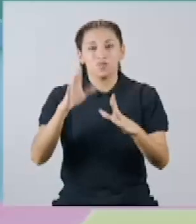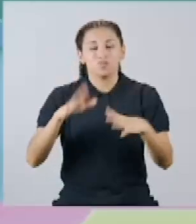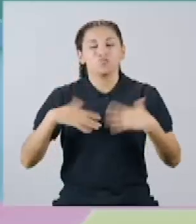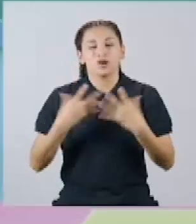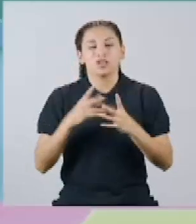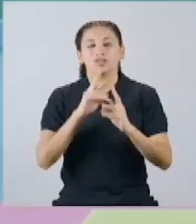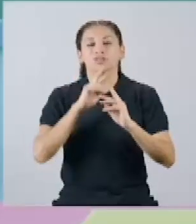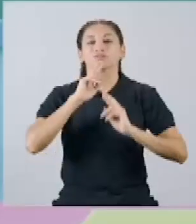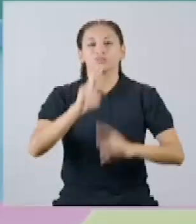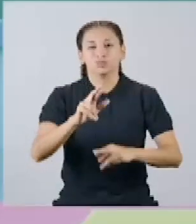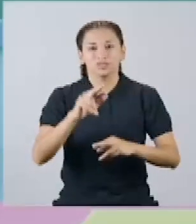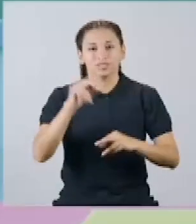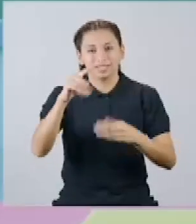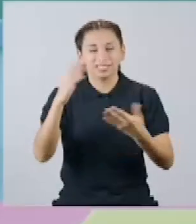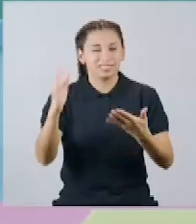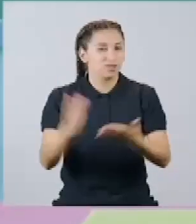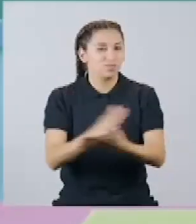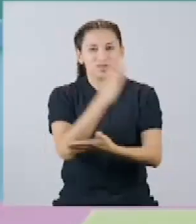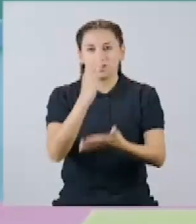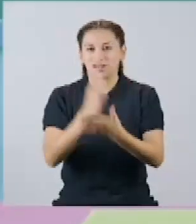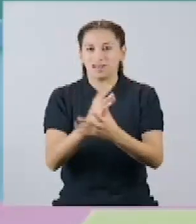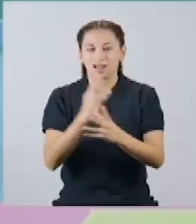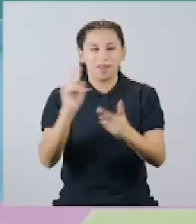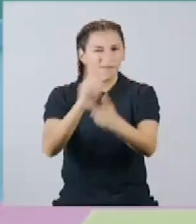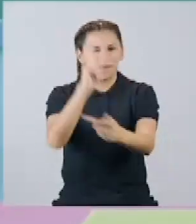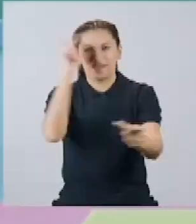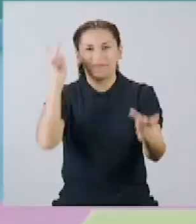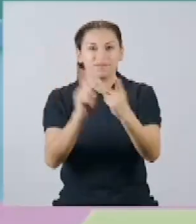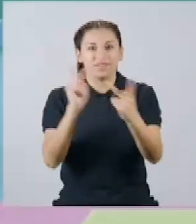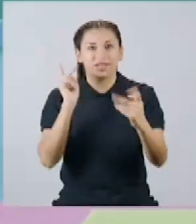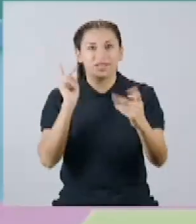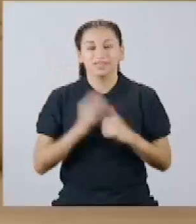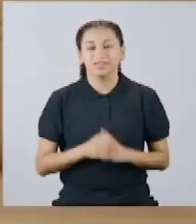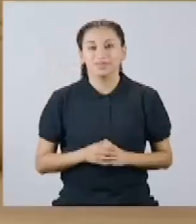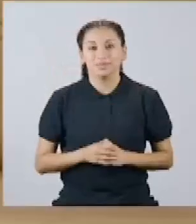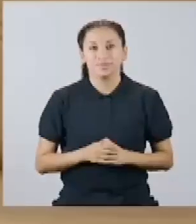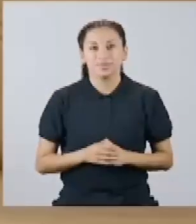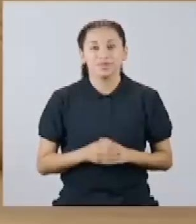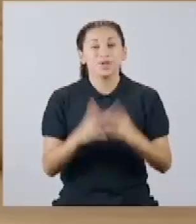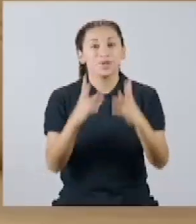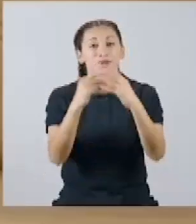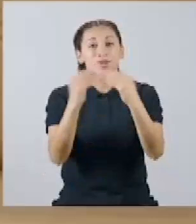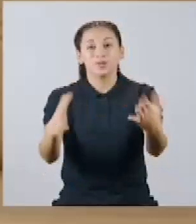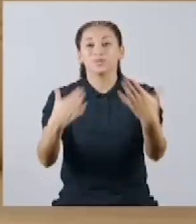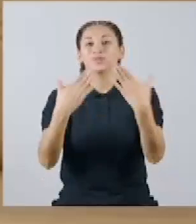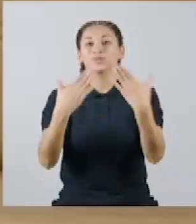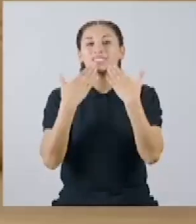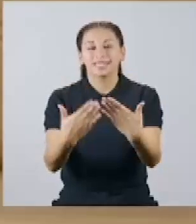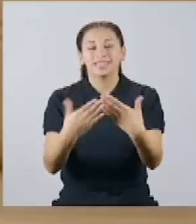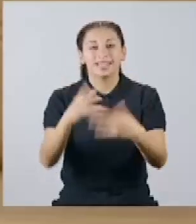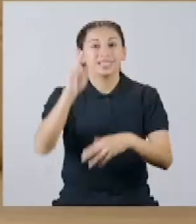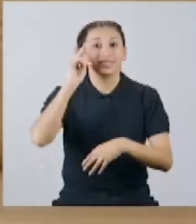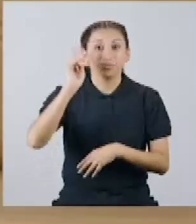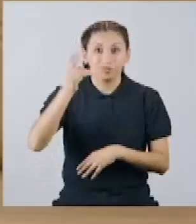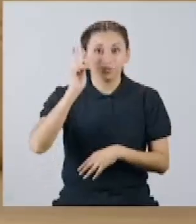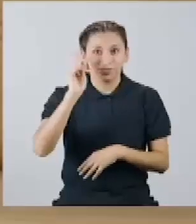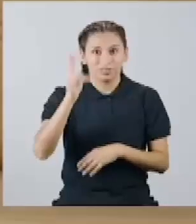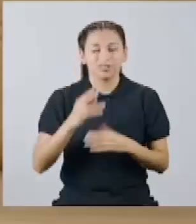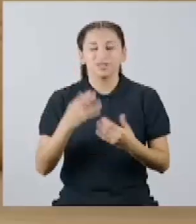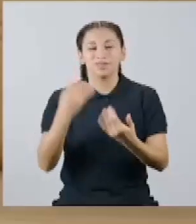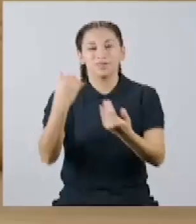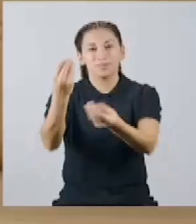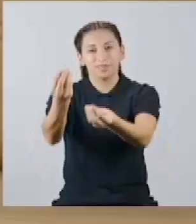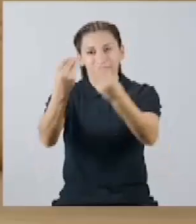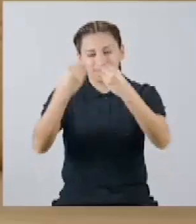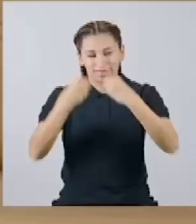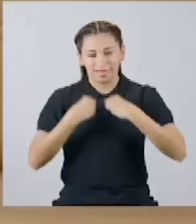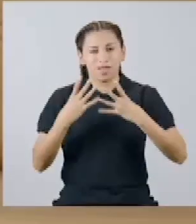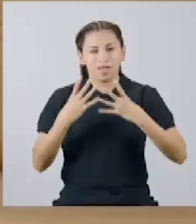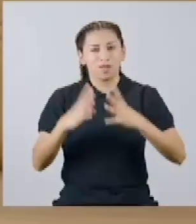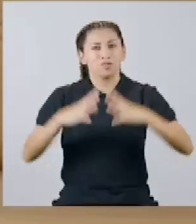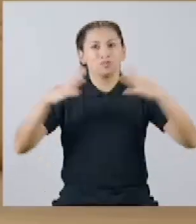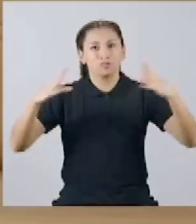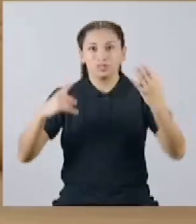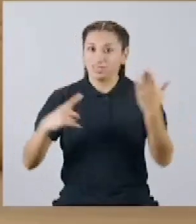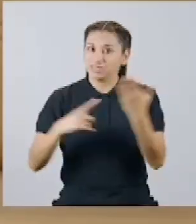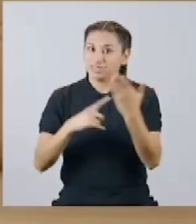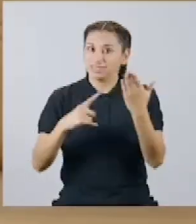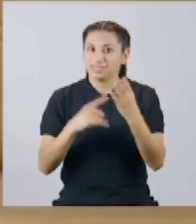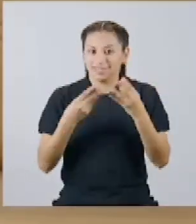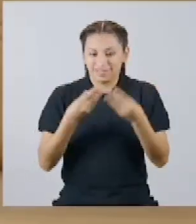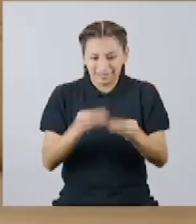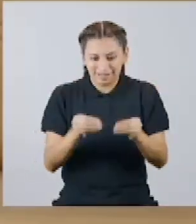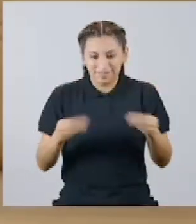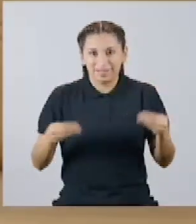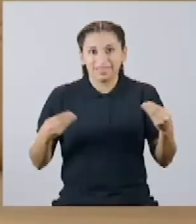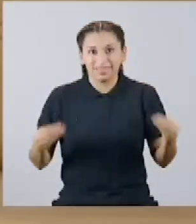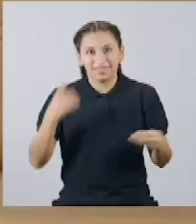un problema de manera exitosa. Muchas gracias, profesor. Me ha dado muchas técnicas y